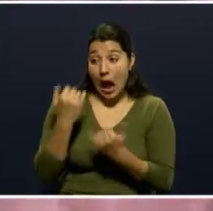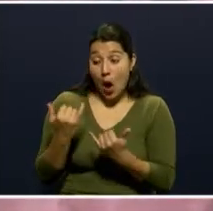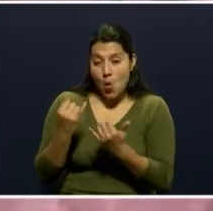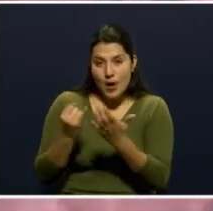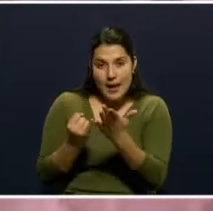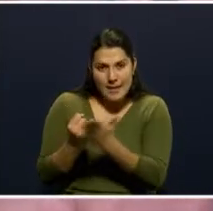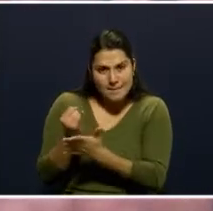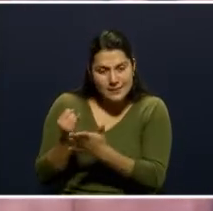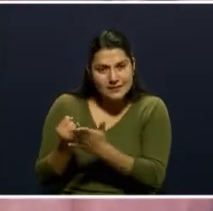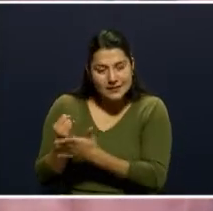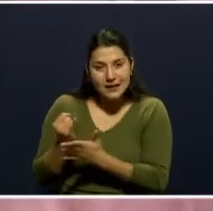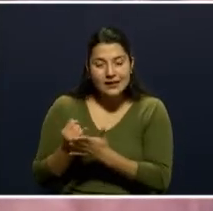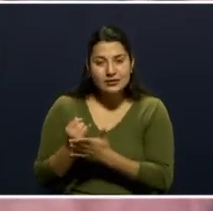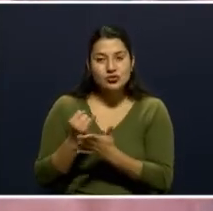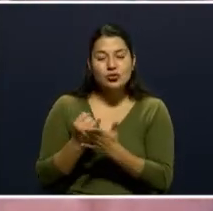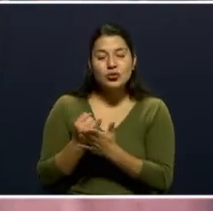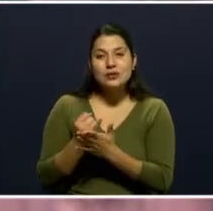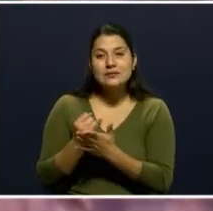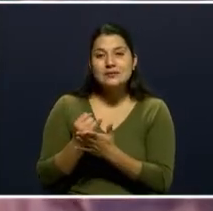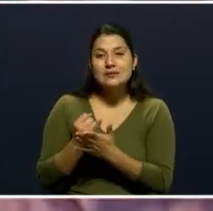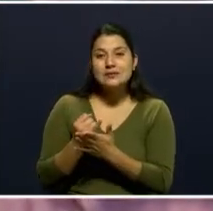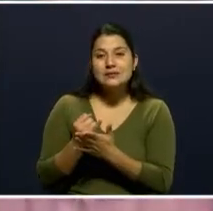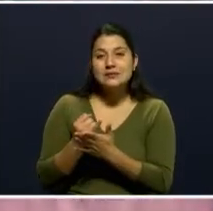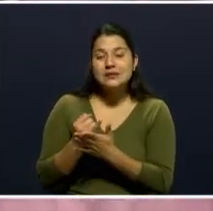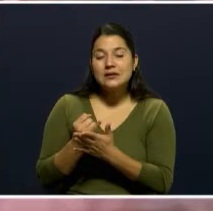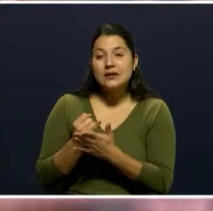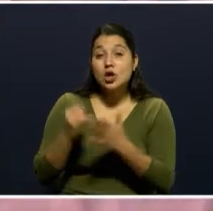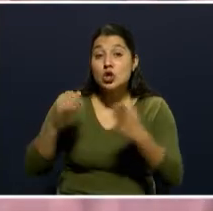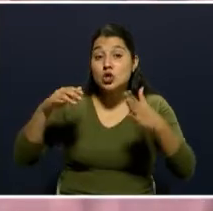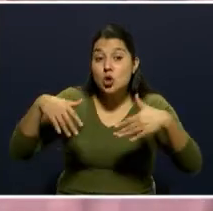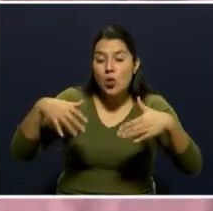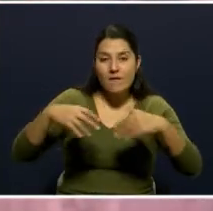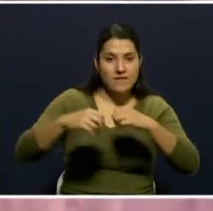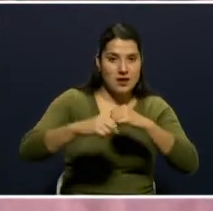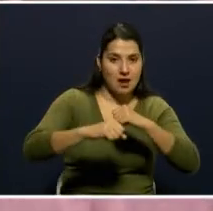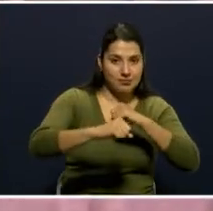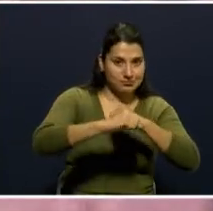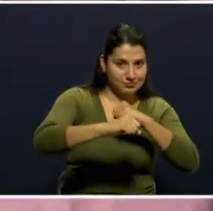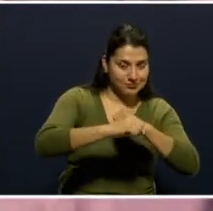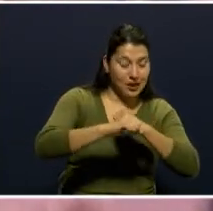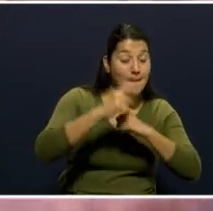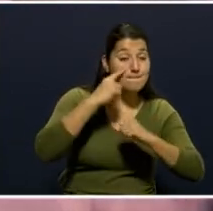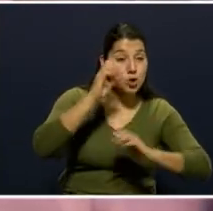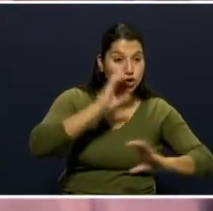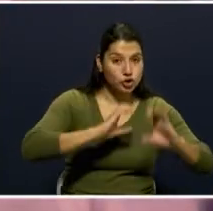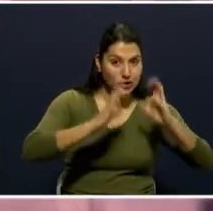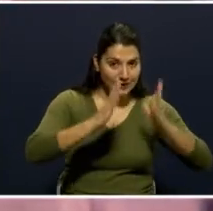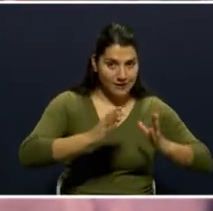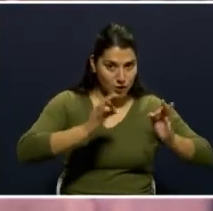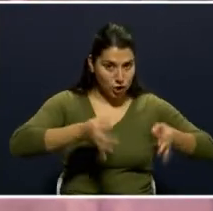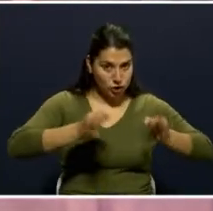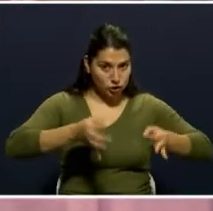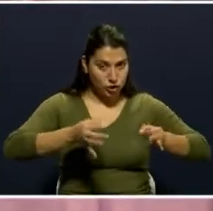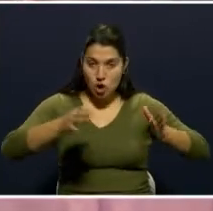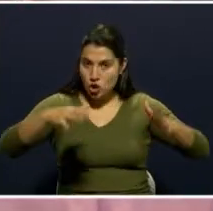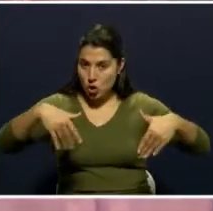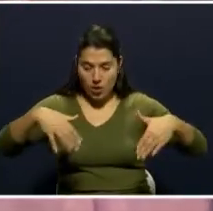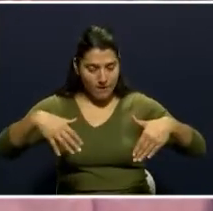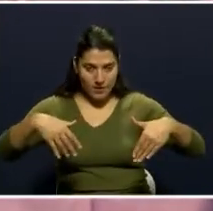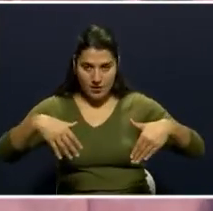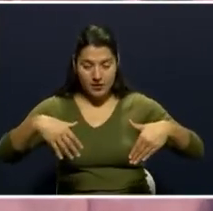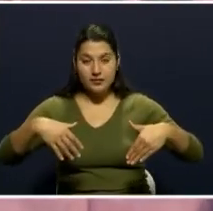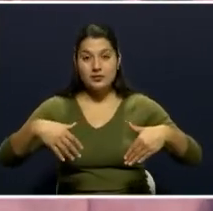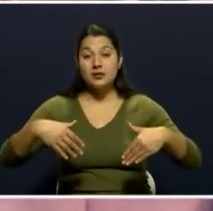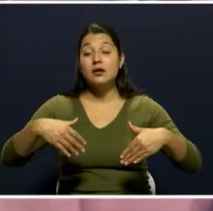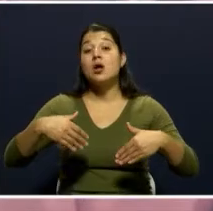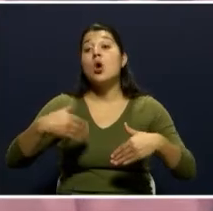momento se tienen, pero aún no han sido ni publicados en revistas científicas ni revisados por pares, que es algo muy importante en el método científico.